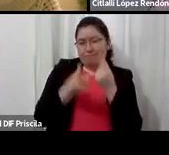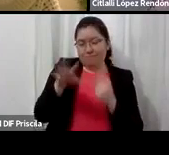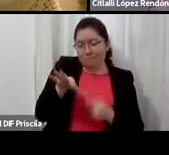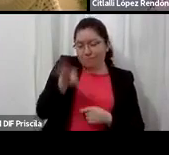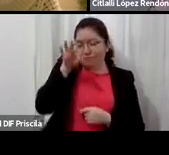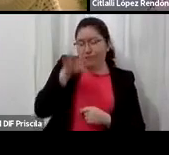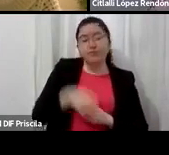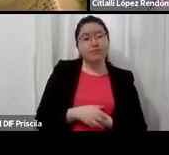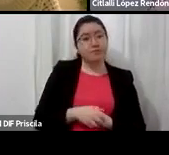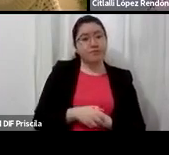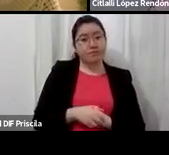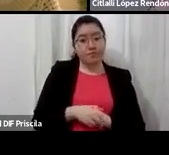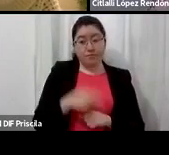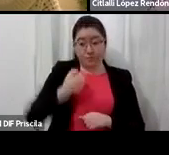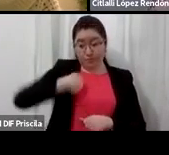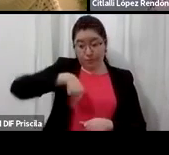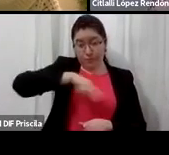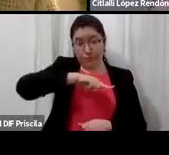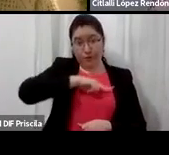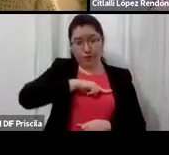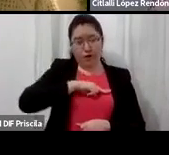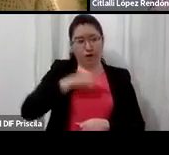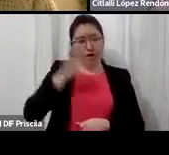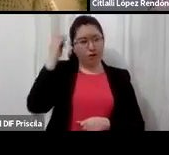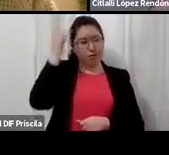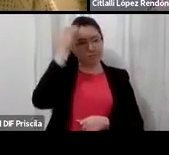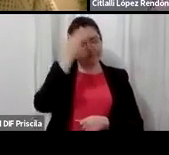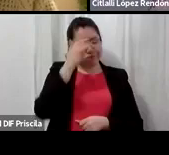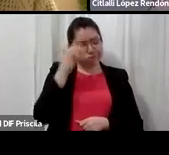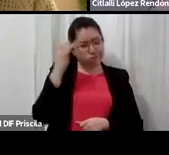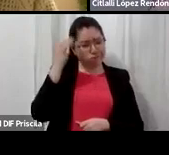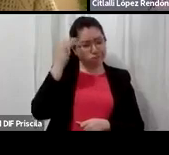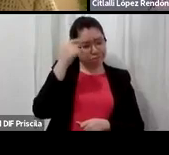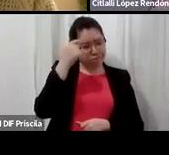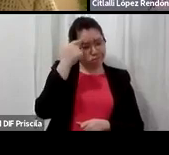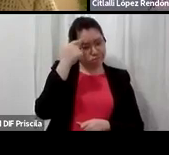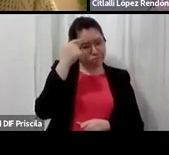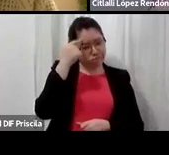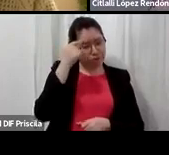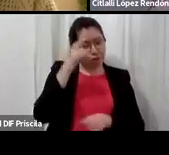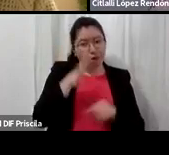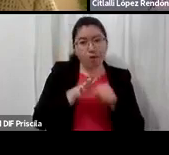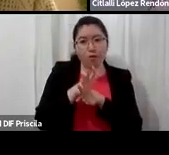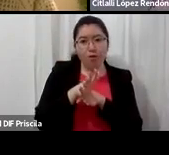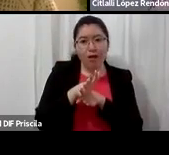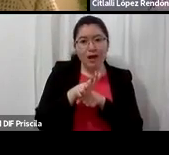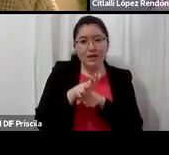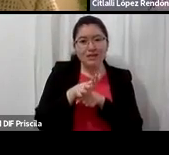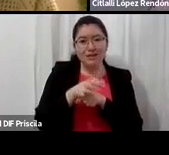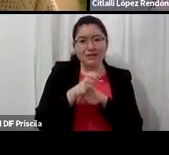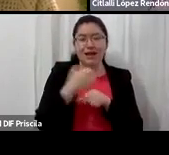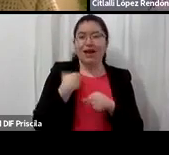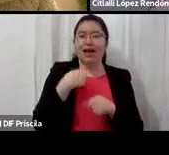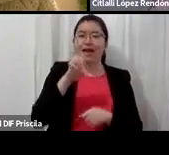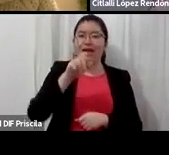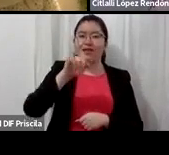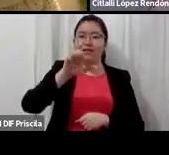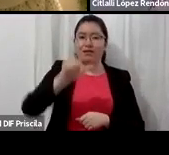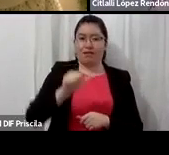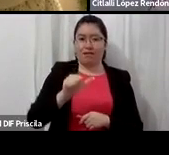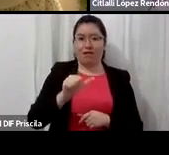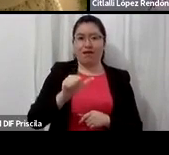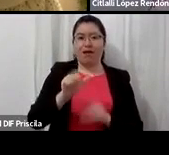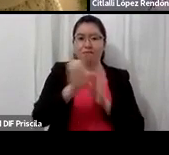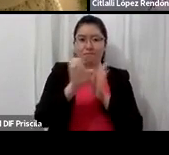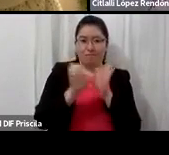que reflexionar también en una ética del perdón. Y esto creo que puede ser un punto interesante porque fue mencionado, ¿no?